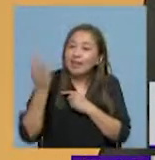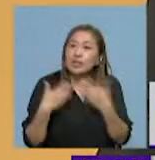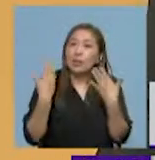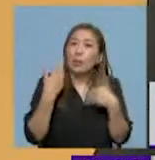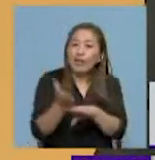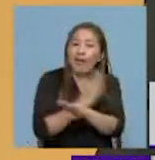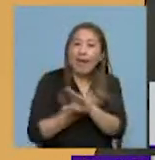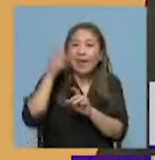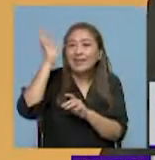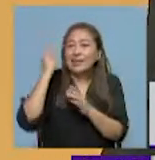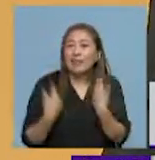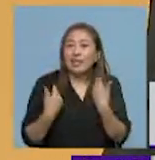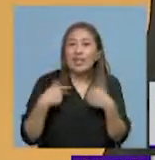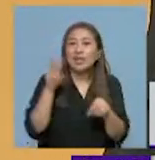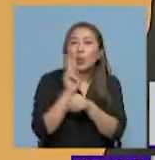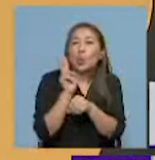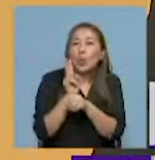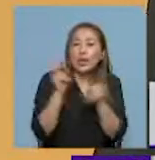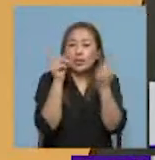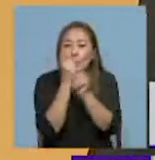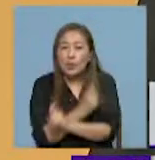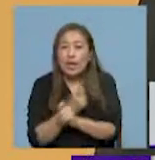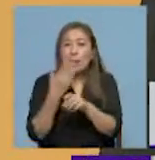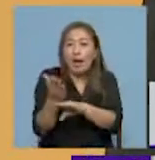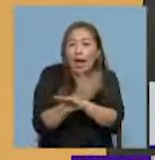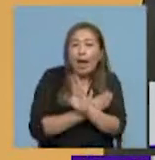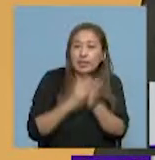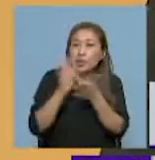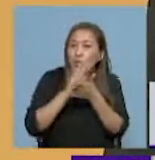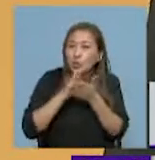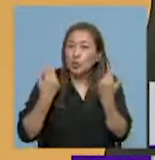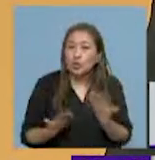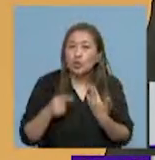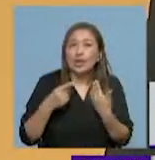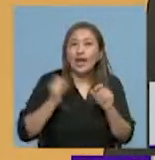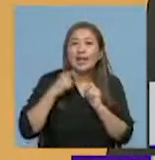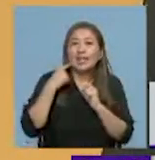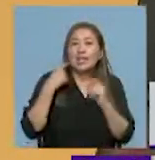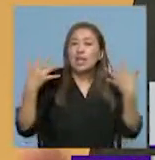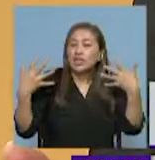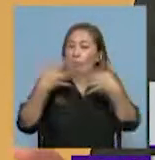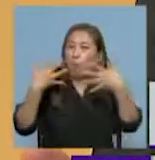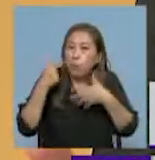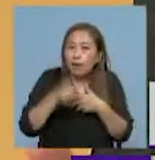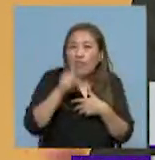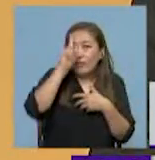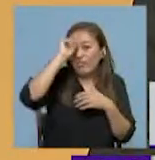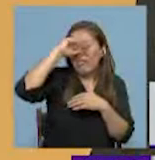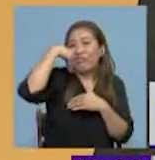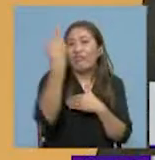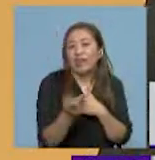prever se pueden evitar estas polémicas se puede evitar exponer esta lucha al frente de un hospital